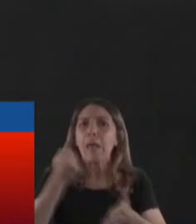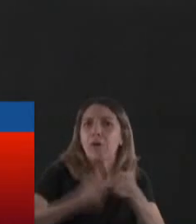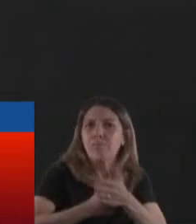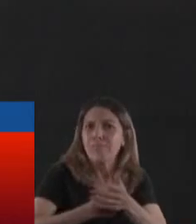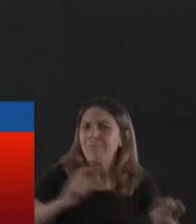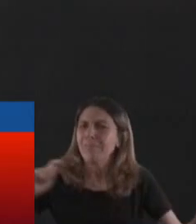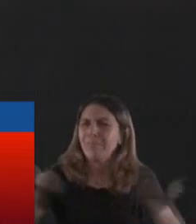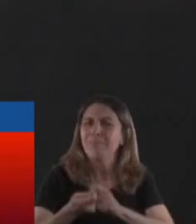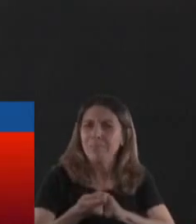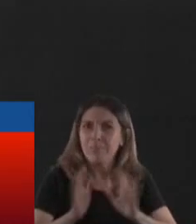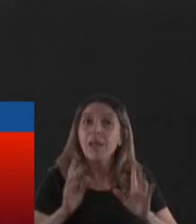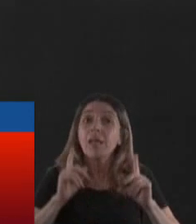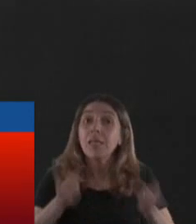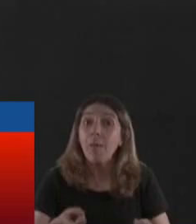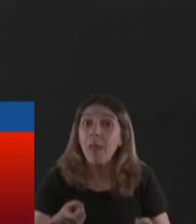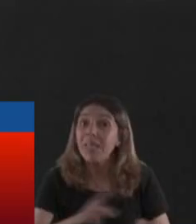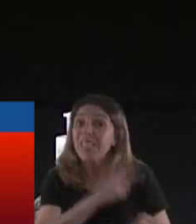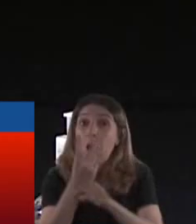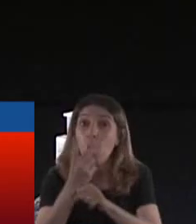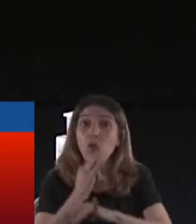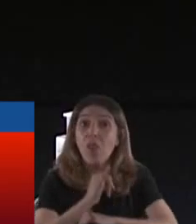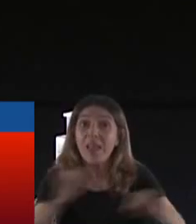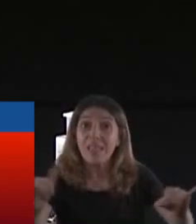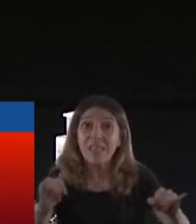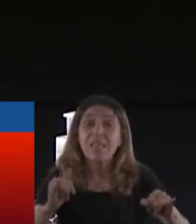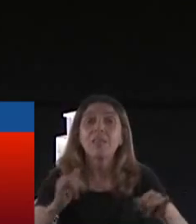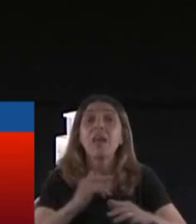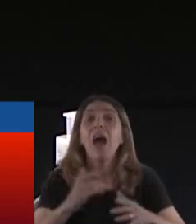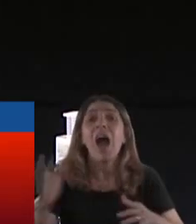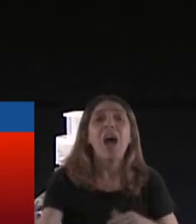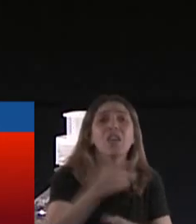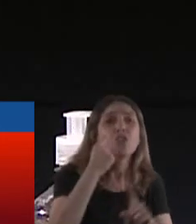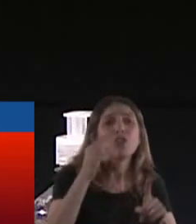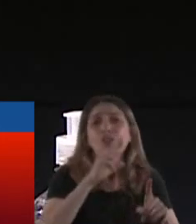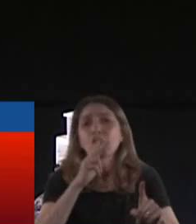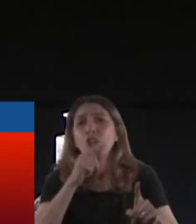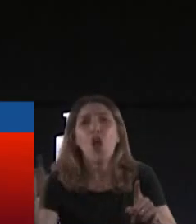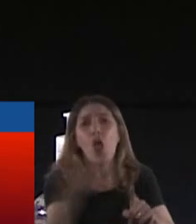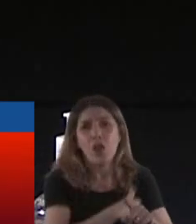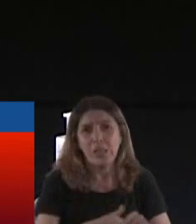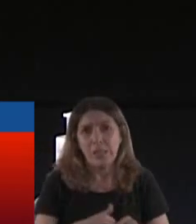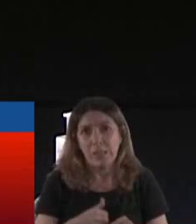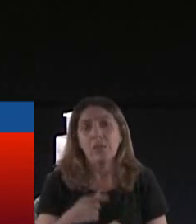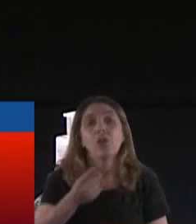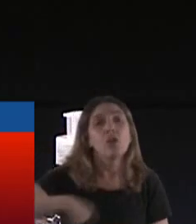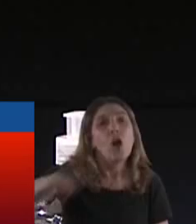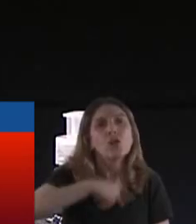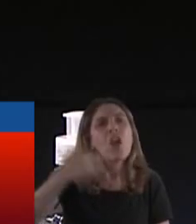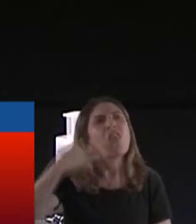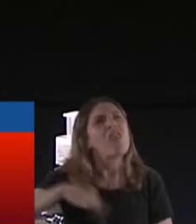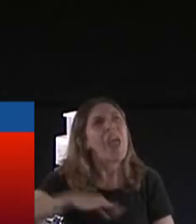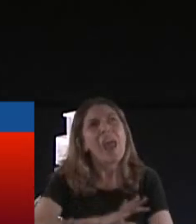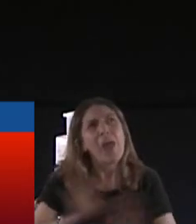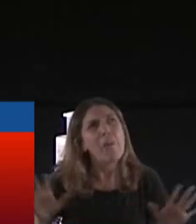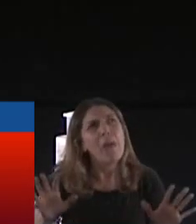Y segundo y fundamentalmente, decirles a todos, a todas y todes, que tenemos que